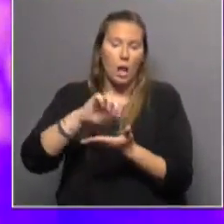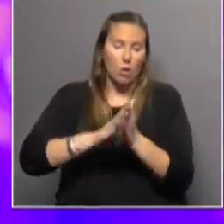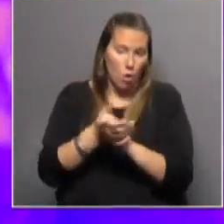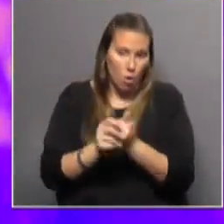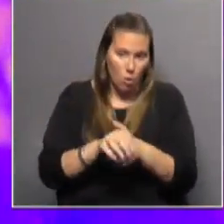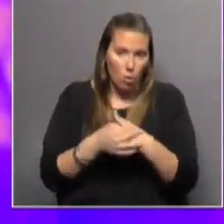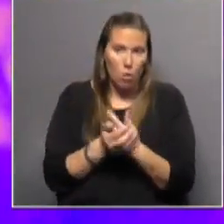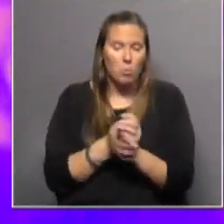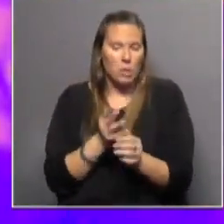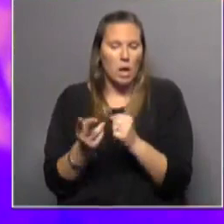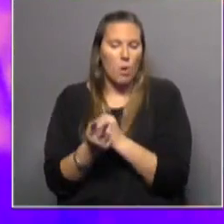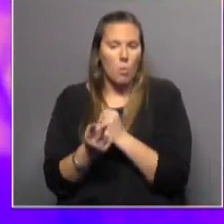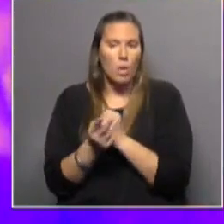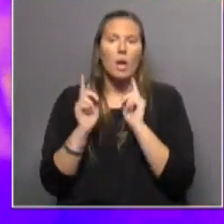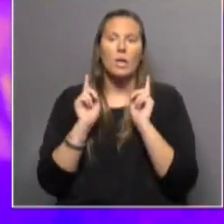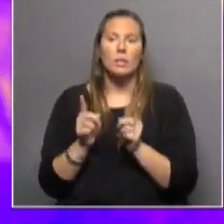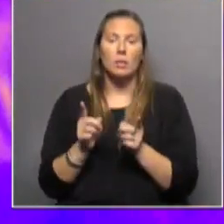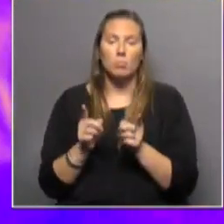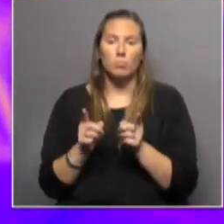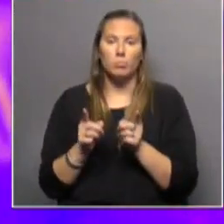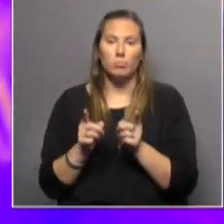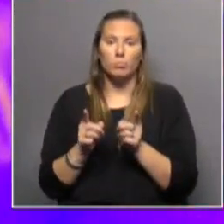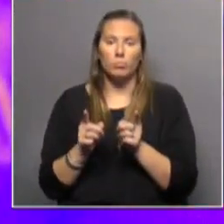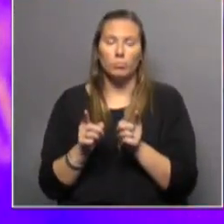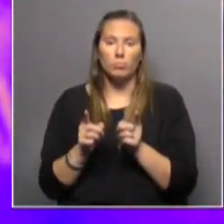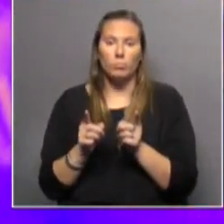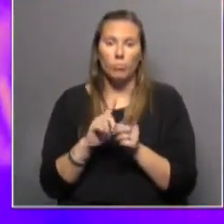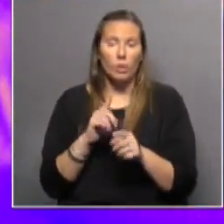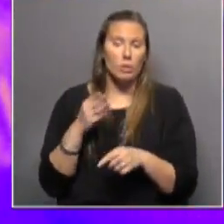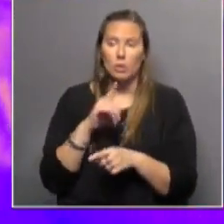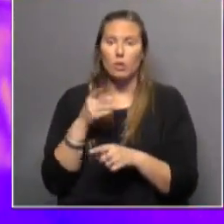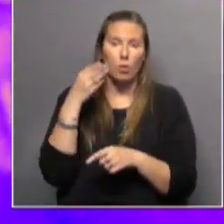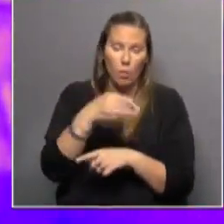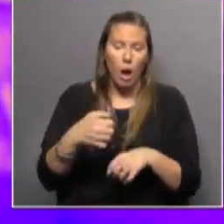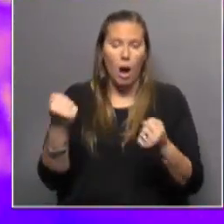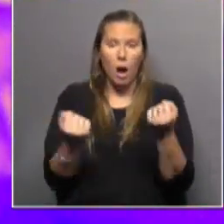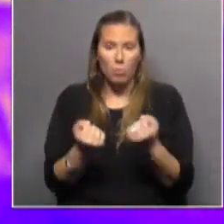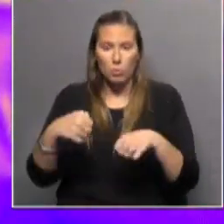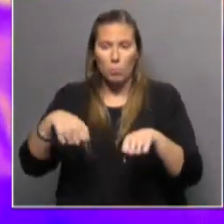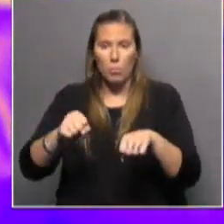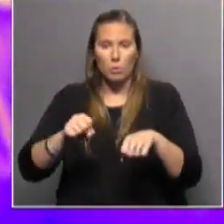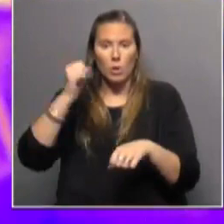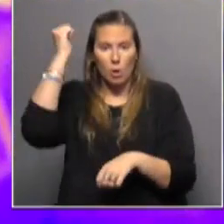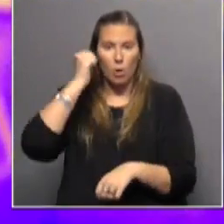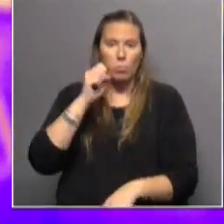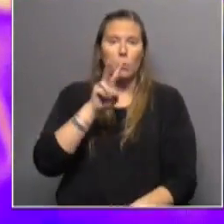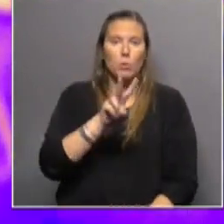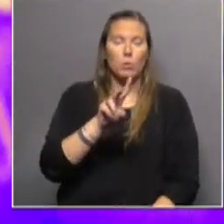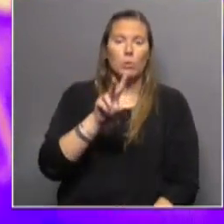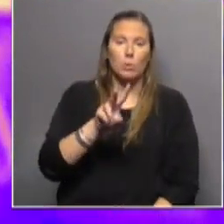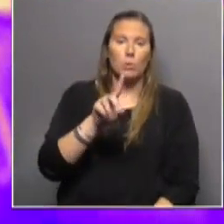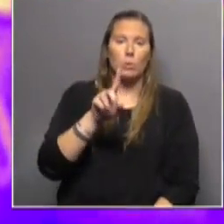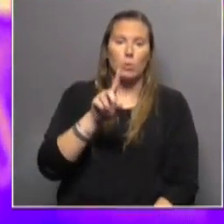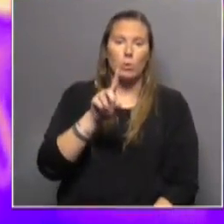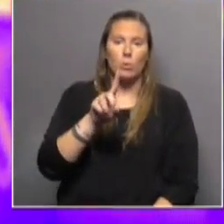parque, para tener cuidado. Y otro dato que no estaba dando es que, si no vas ni en auto ni en moto, las líneas de ómnibus 227, 127